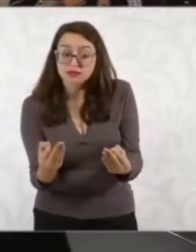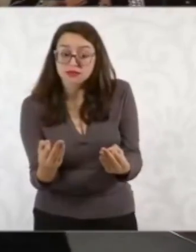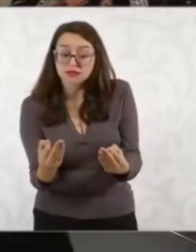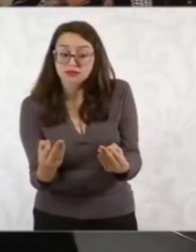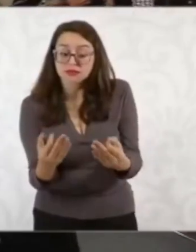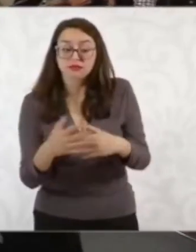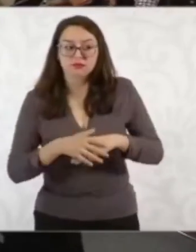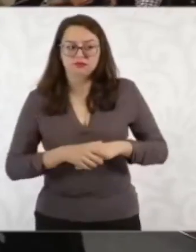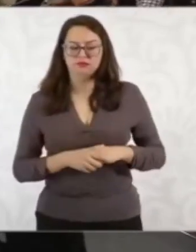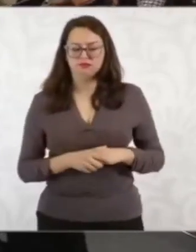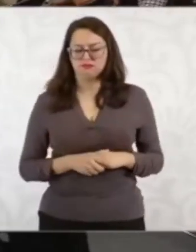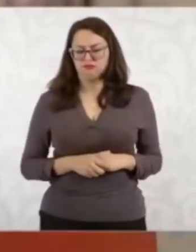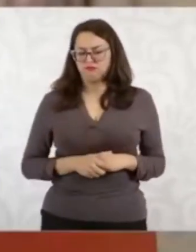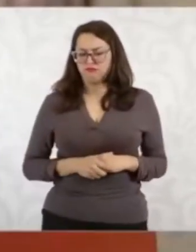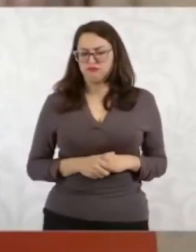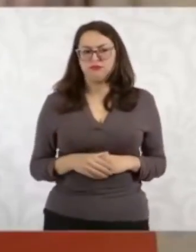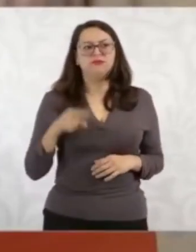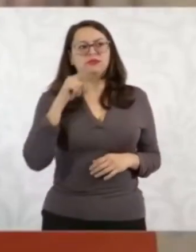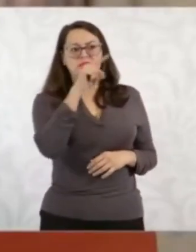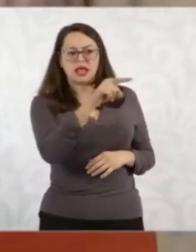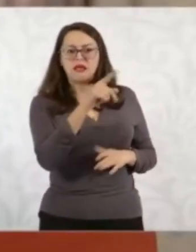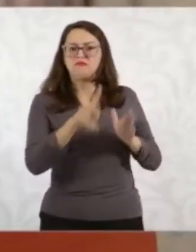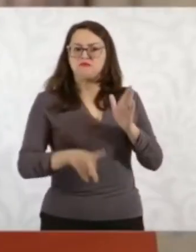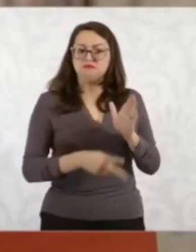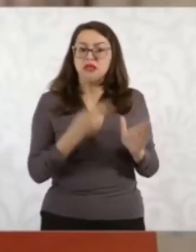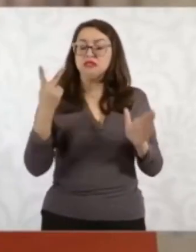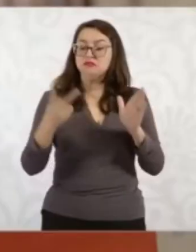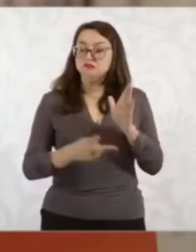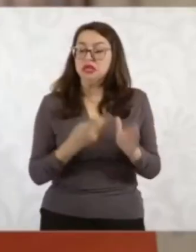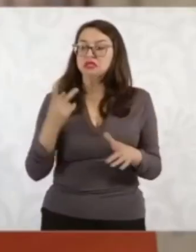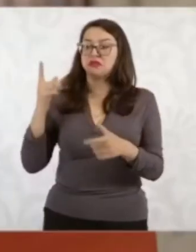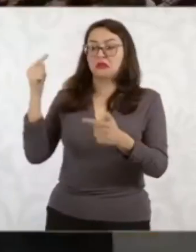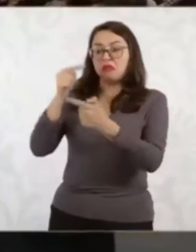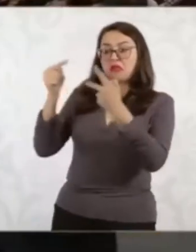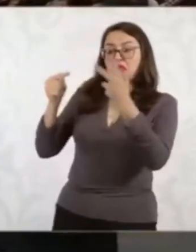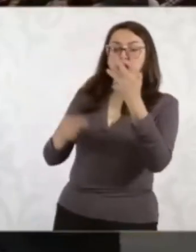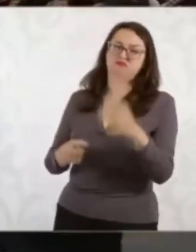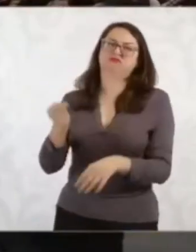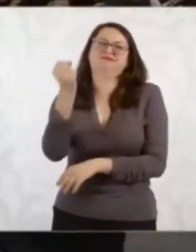En todas las ocasiones en que Gavin vino con esos chismes,